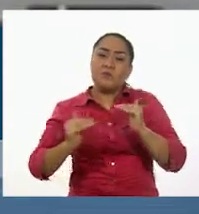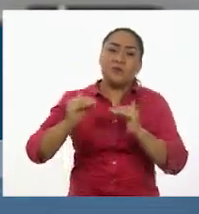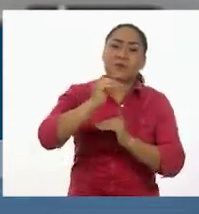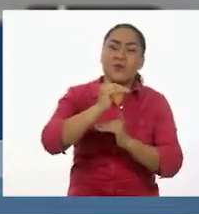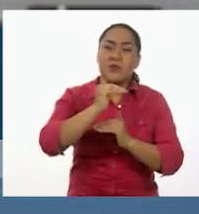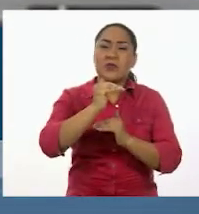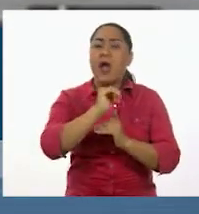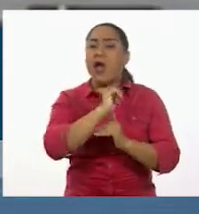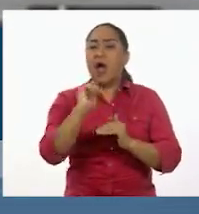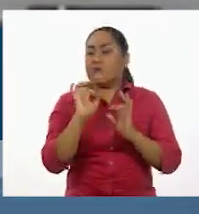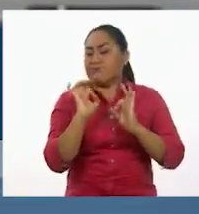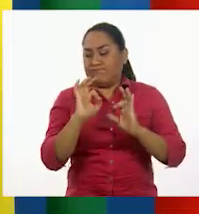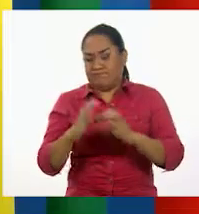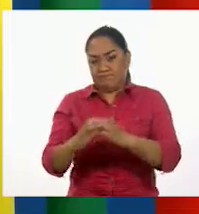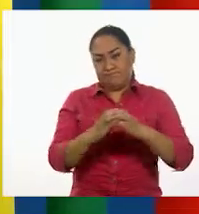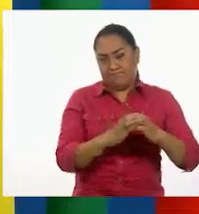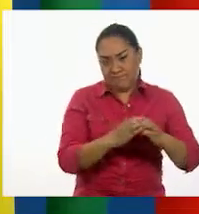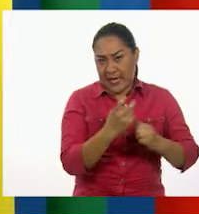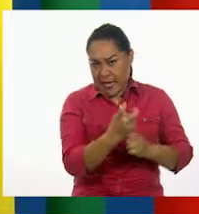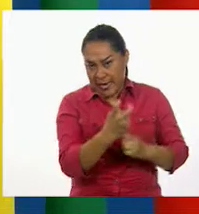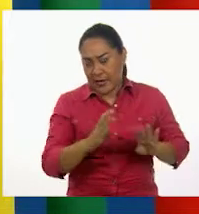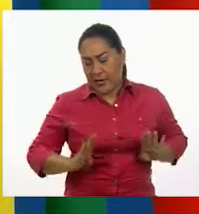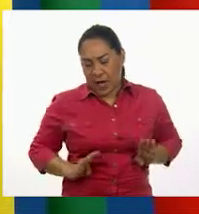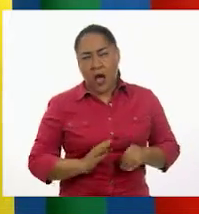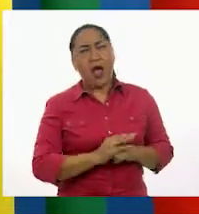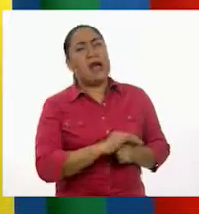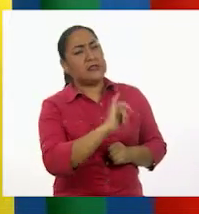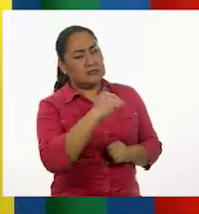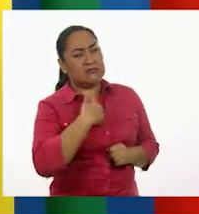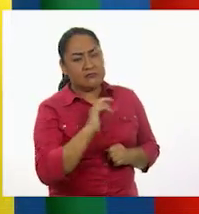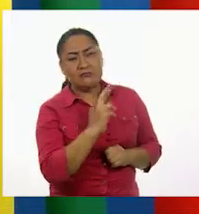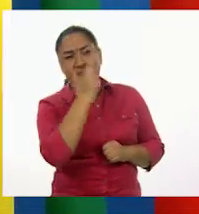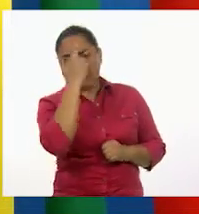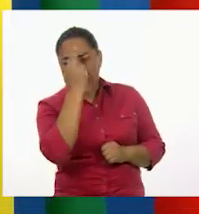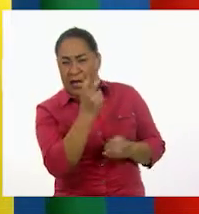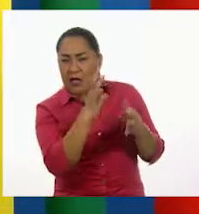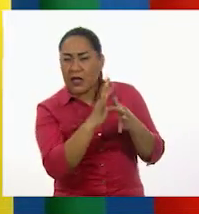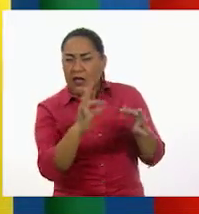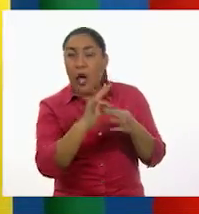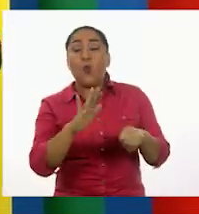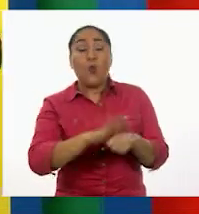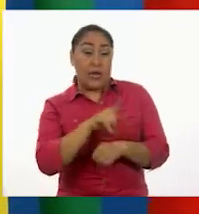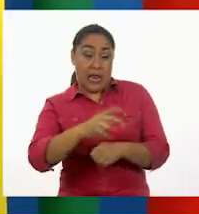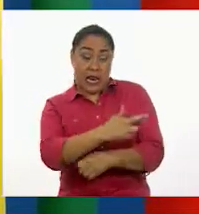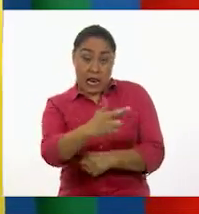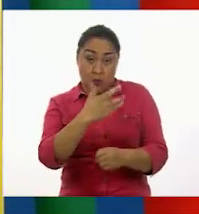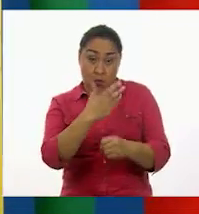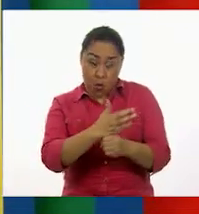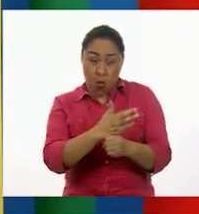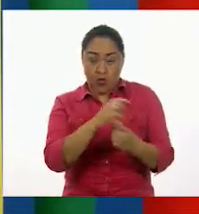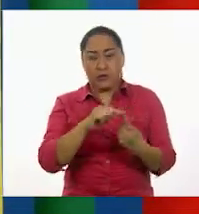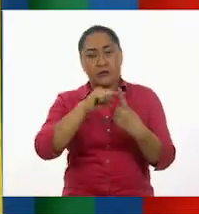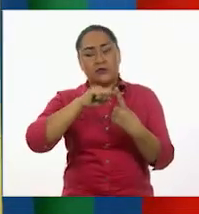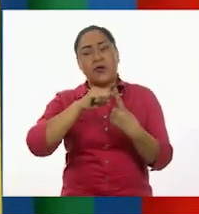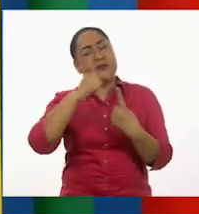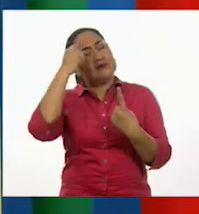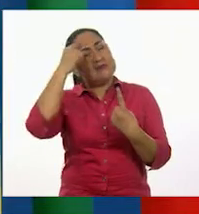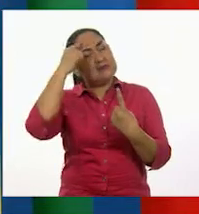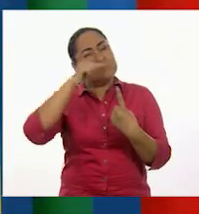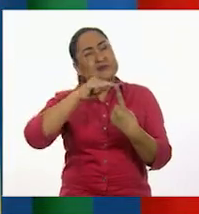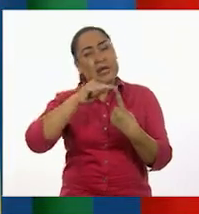Poder Conservador. Claro, y lo recuerdo también muy bien eso porque buscaban supervisar y limitar a los